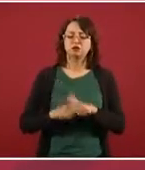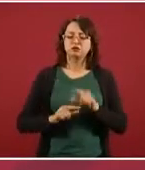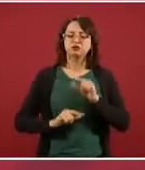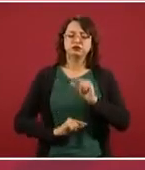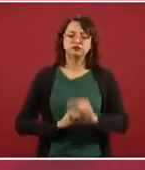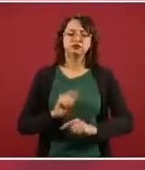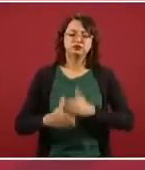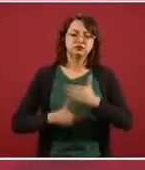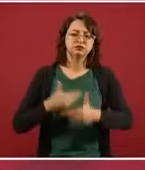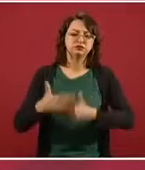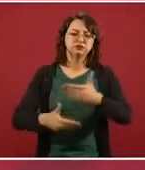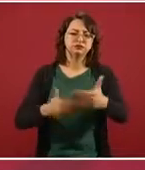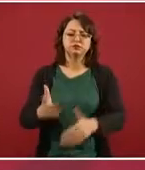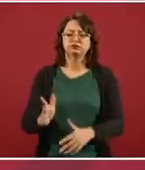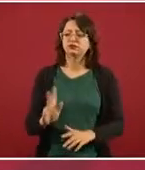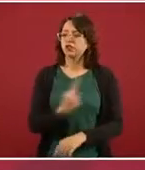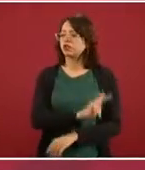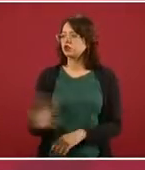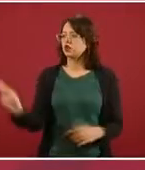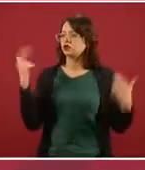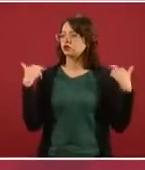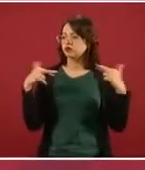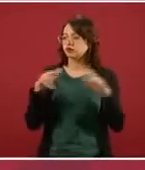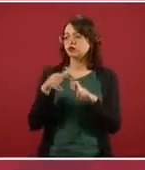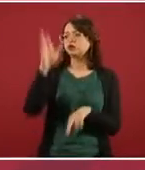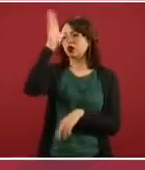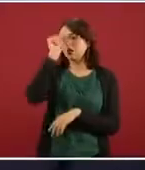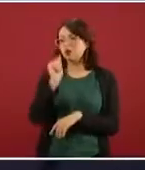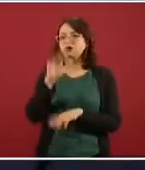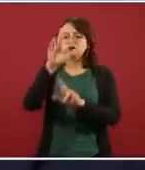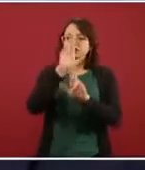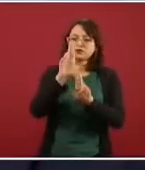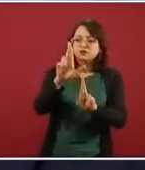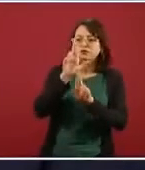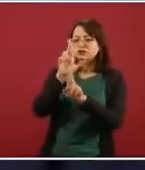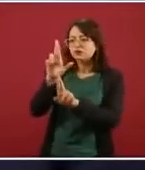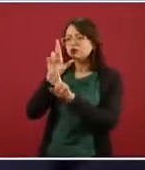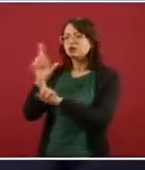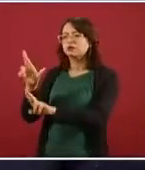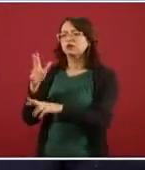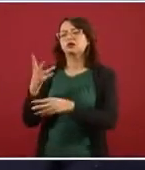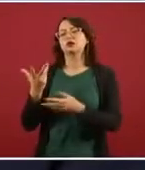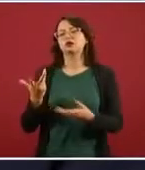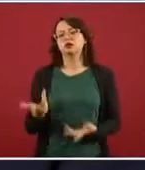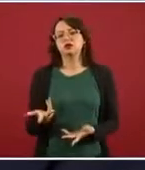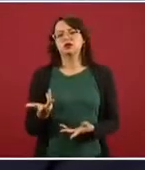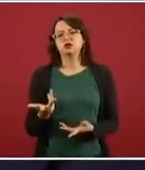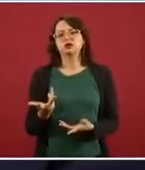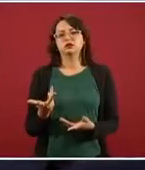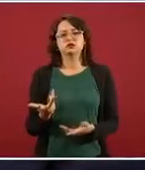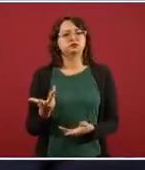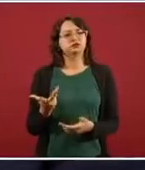con todos los maestros, respetándolos. A todas las